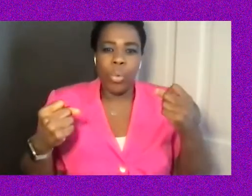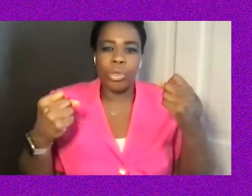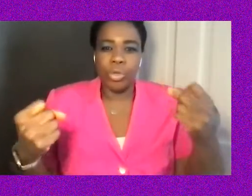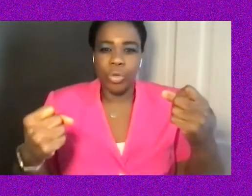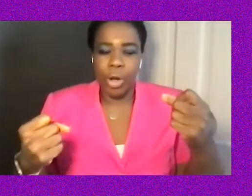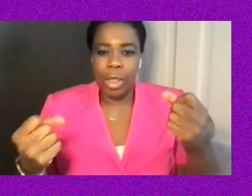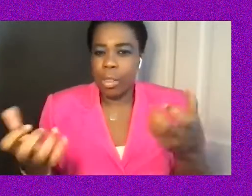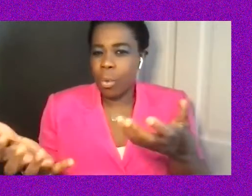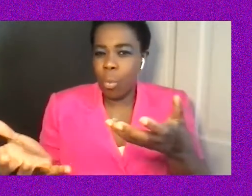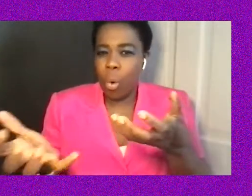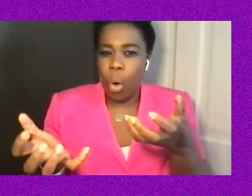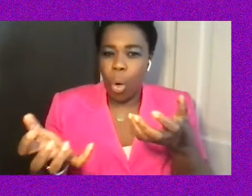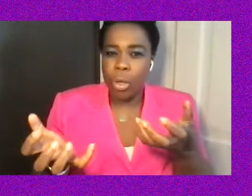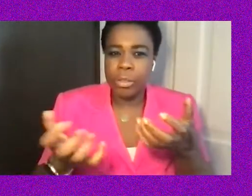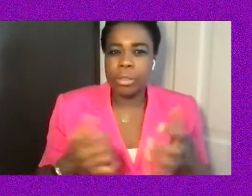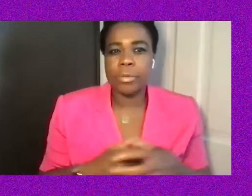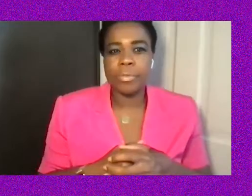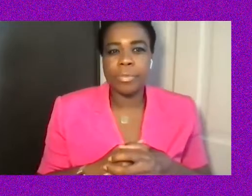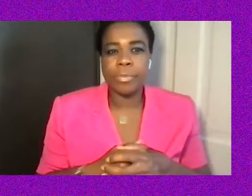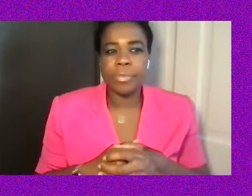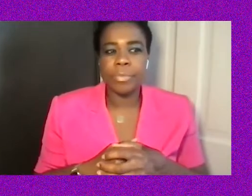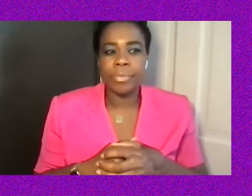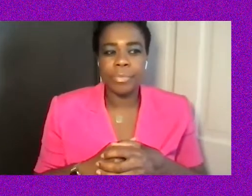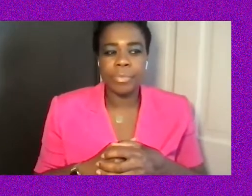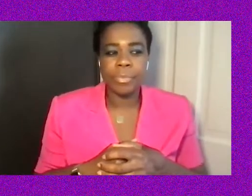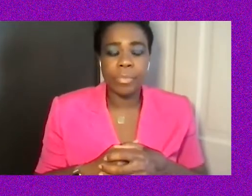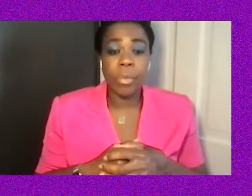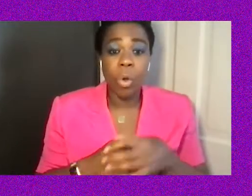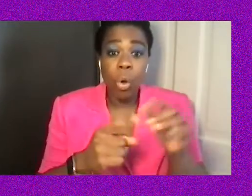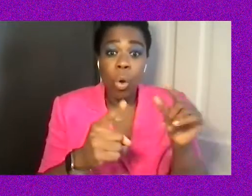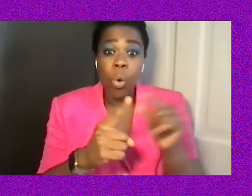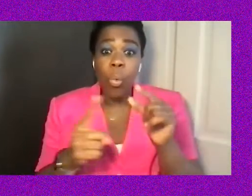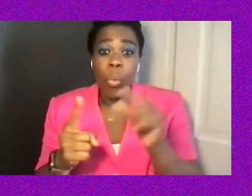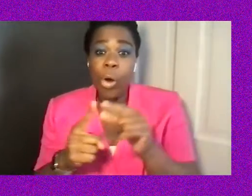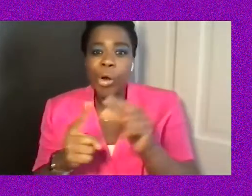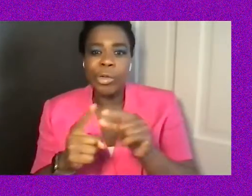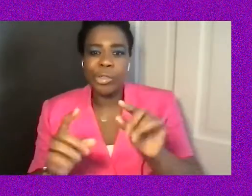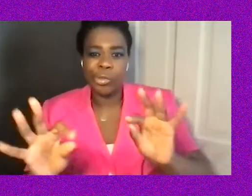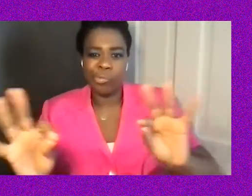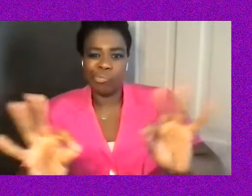Y cuando queremos fortaleza,